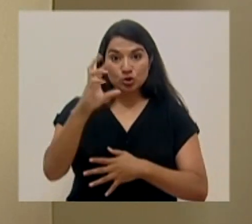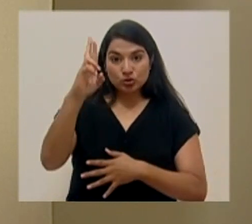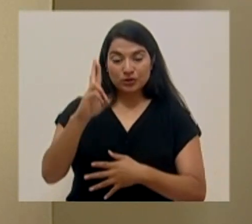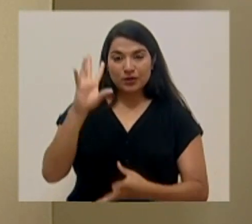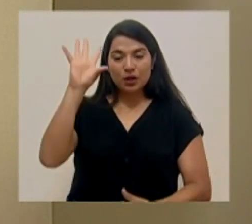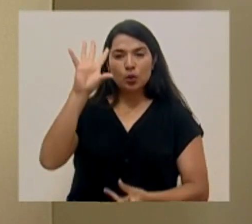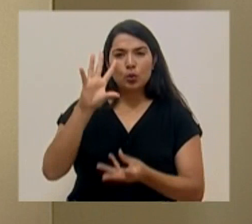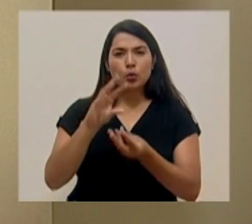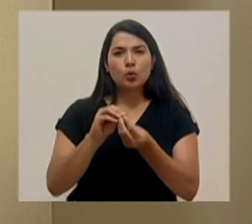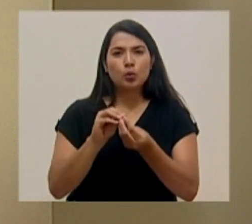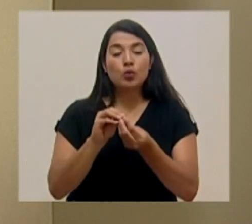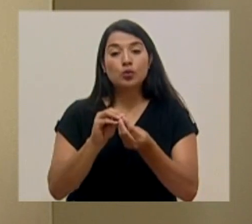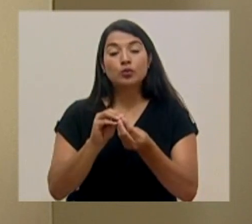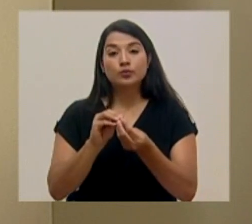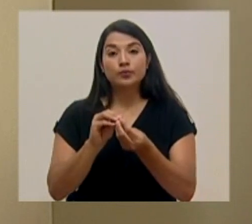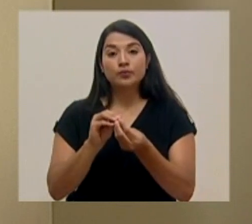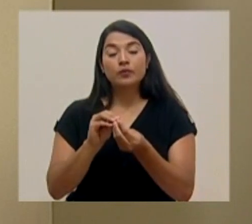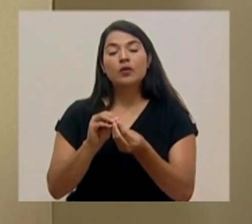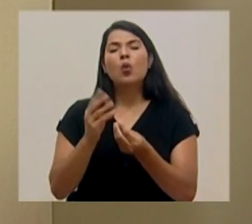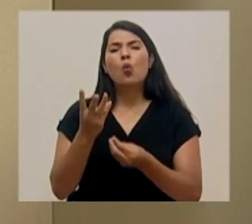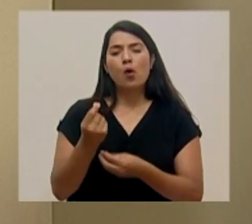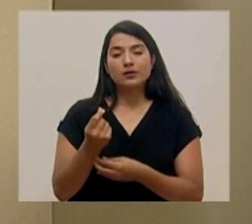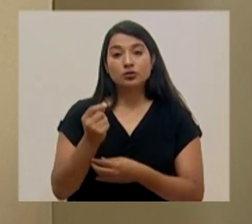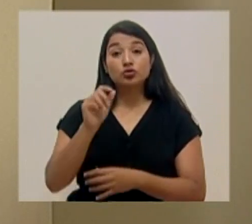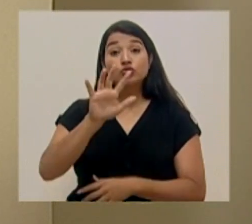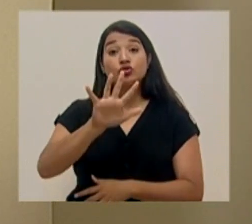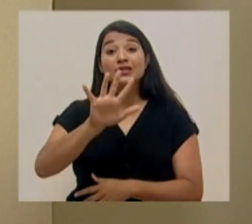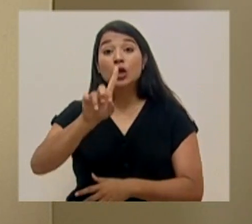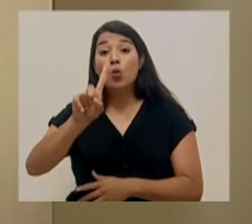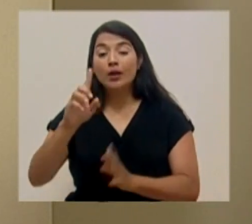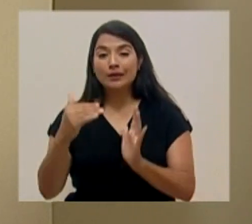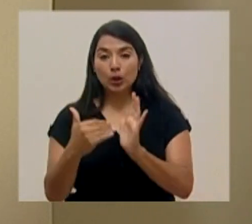una cifra acumulada de